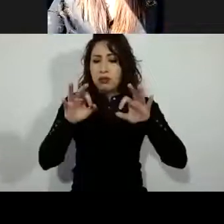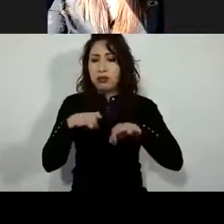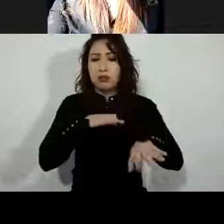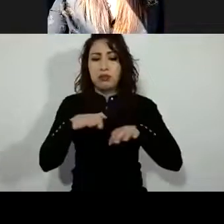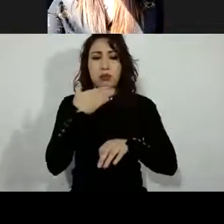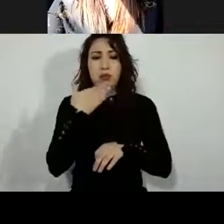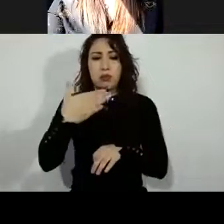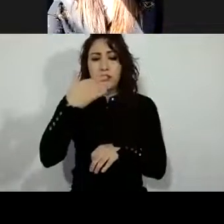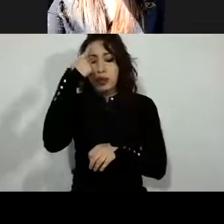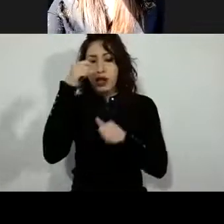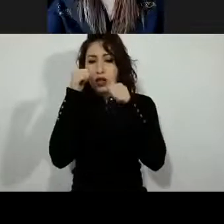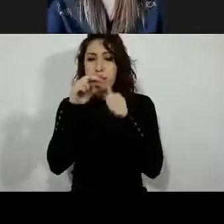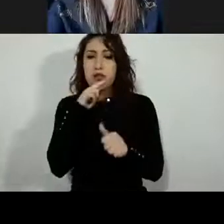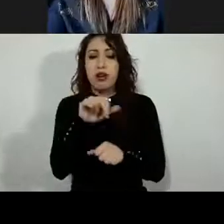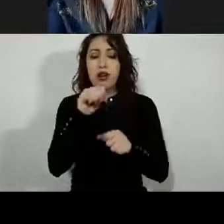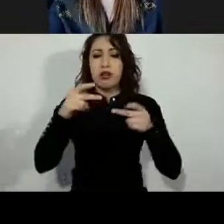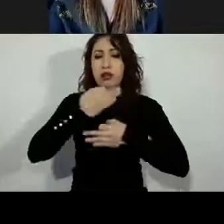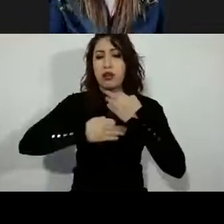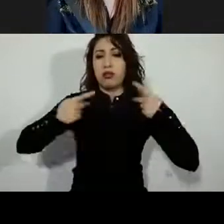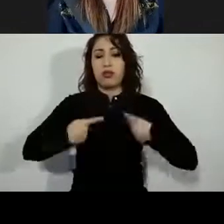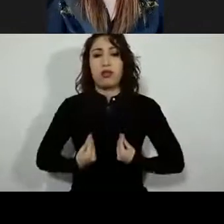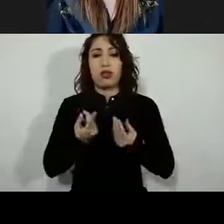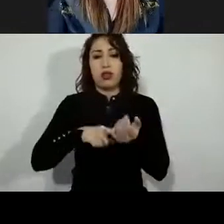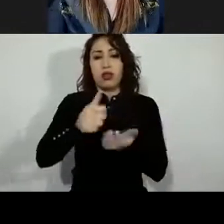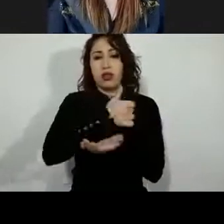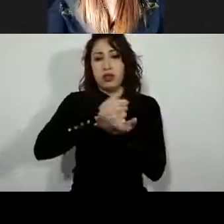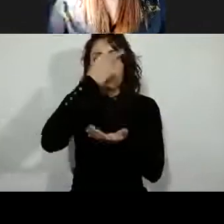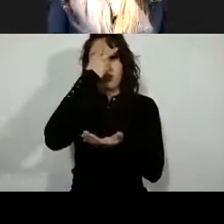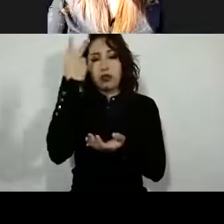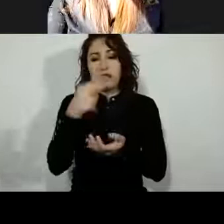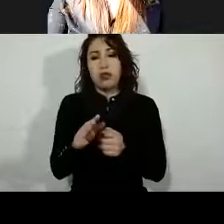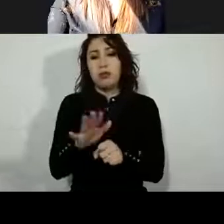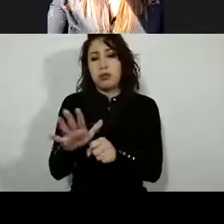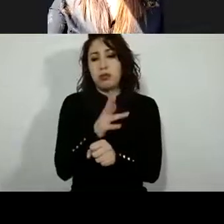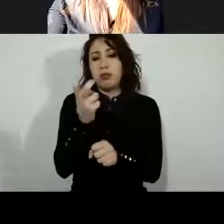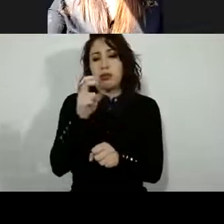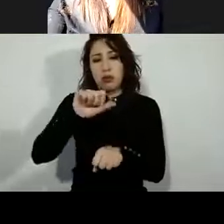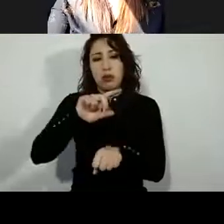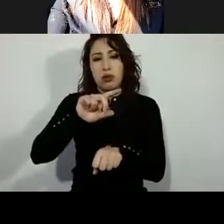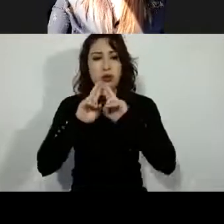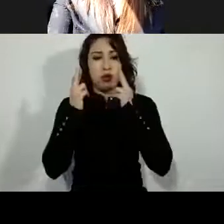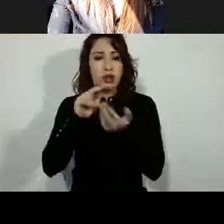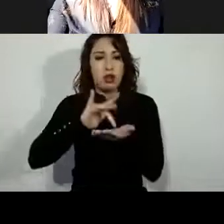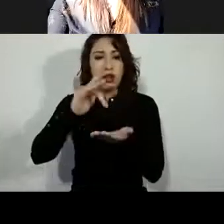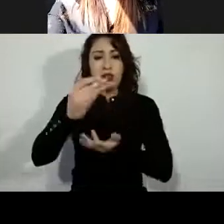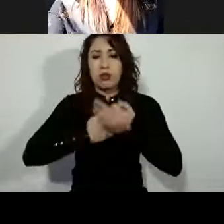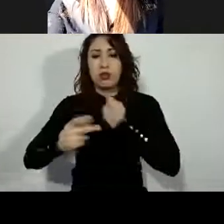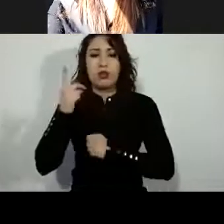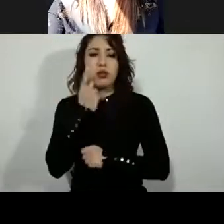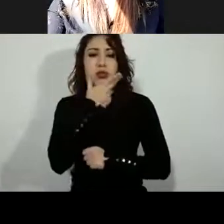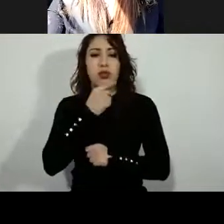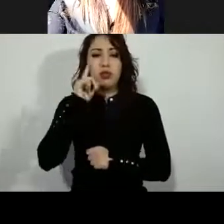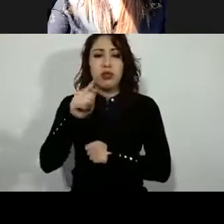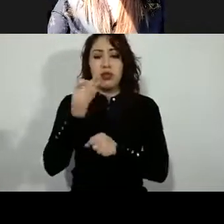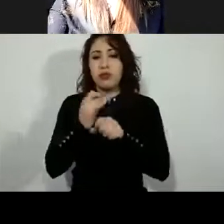las y los capitalinos. Y por eso esta reunión, agradezco mucho la presencia de mis compañeras y compañeros diputados y le